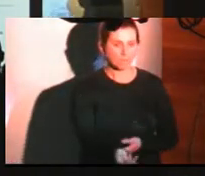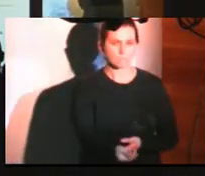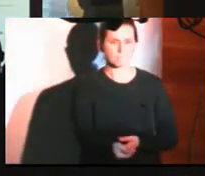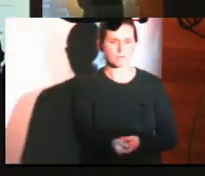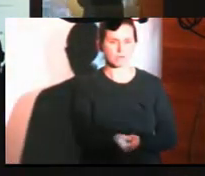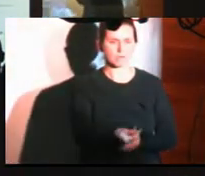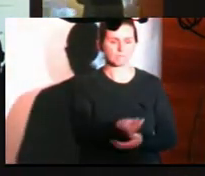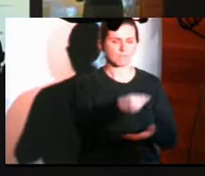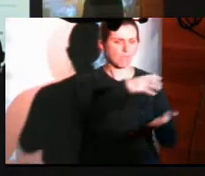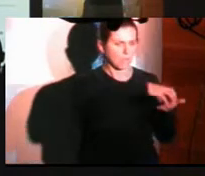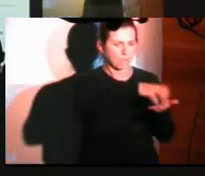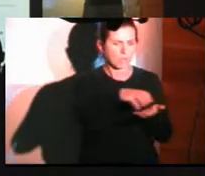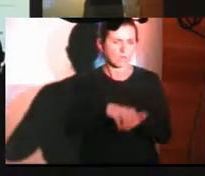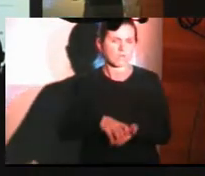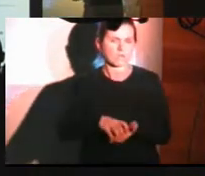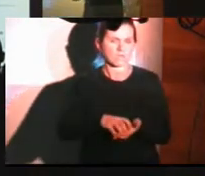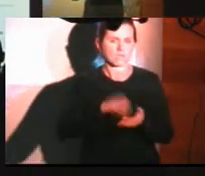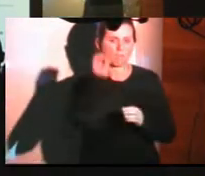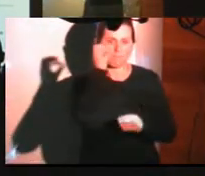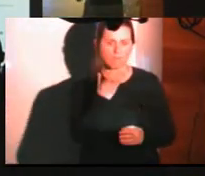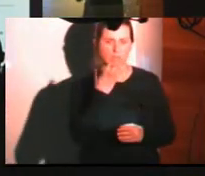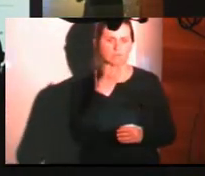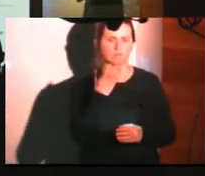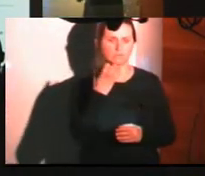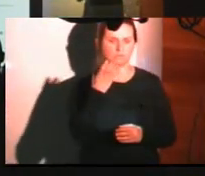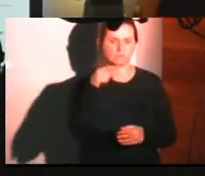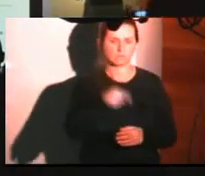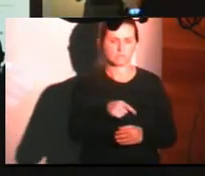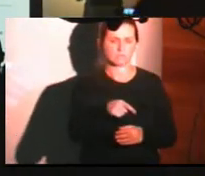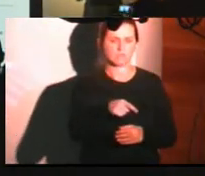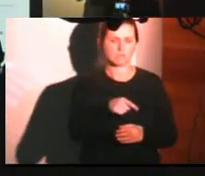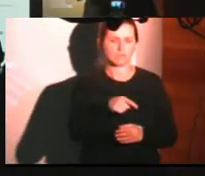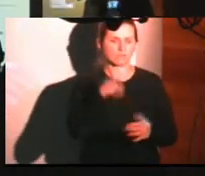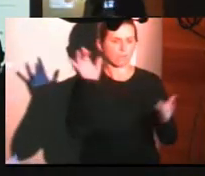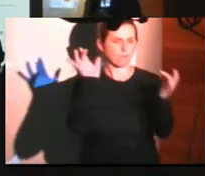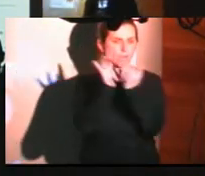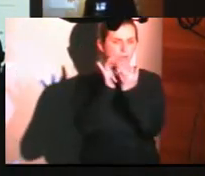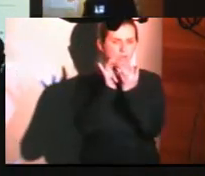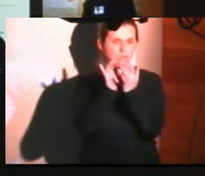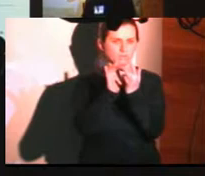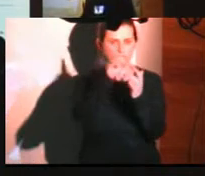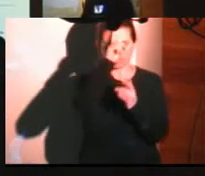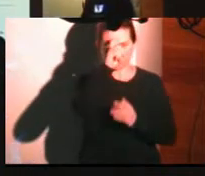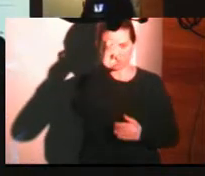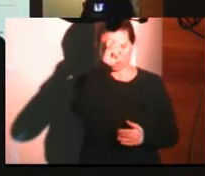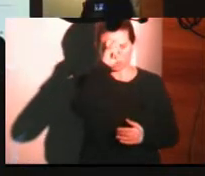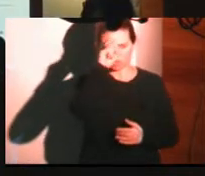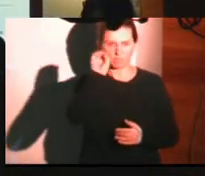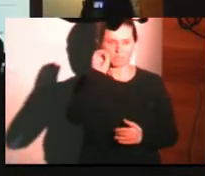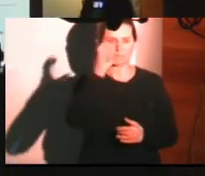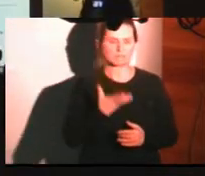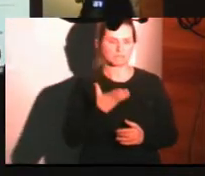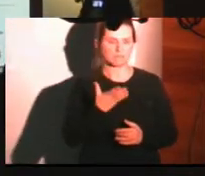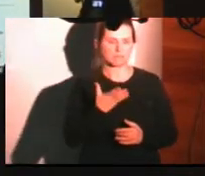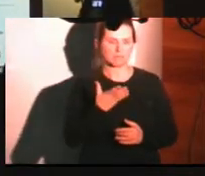moderno de radiografías que están en línea con el hospital de mayor complejidad que está en Neuquén Capital y